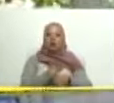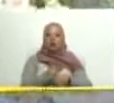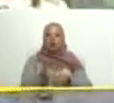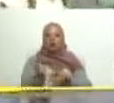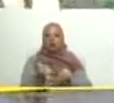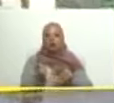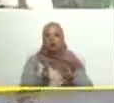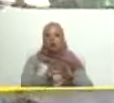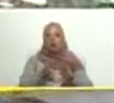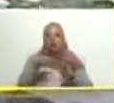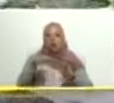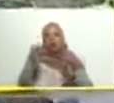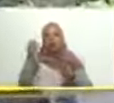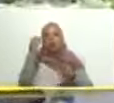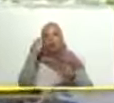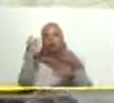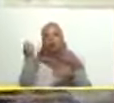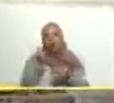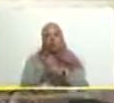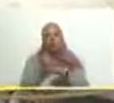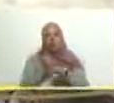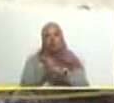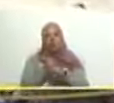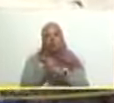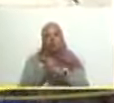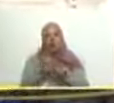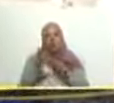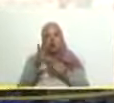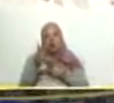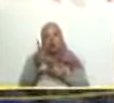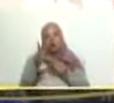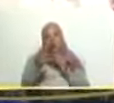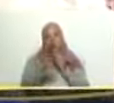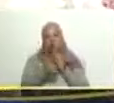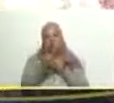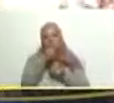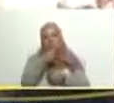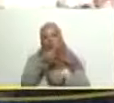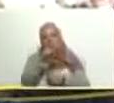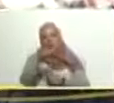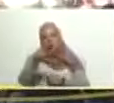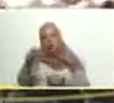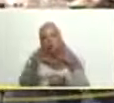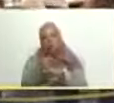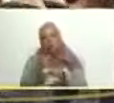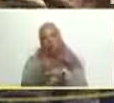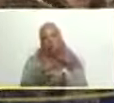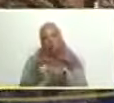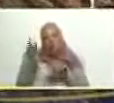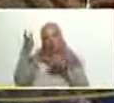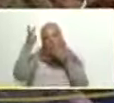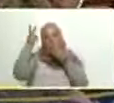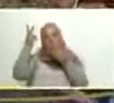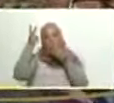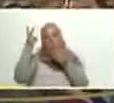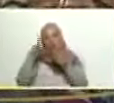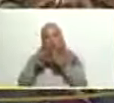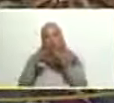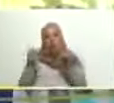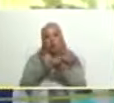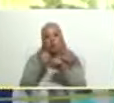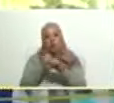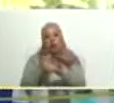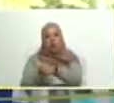Gregorio Hernández, con las tres divinas personas, con Huaycaipuro, con Negro